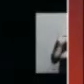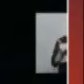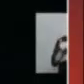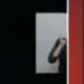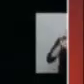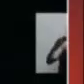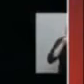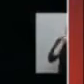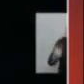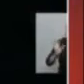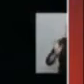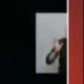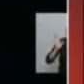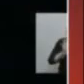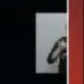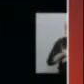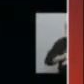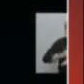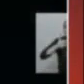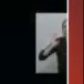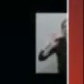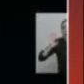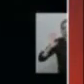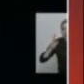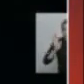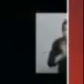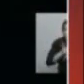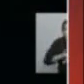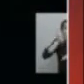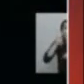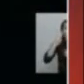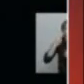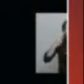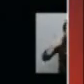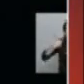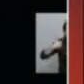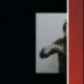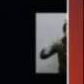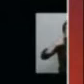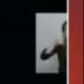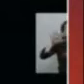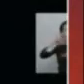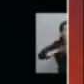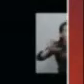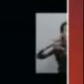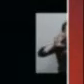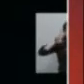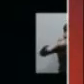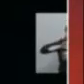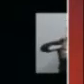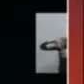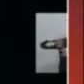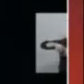norteamericana que es una de las más fuertes por lo menos para para américa latina digamos está entrando en una